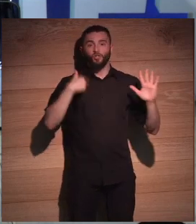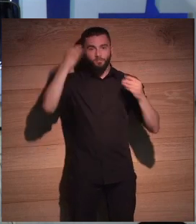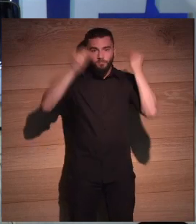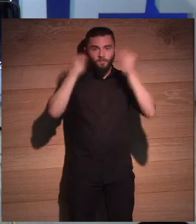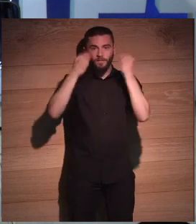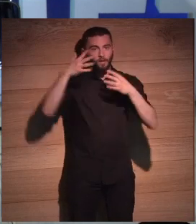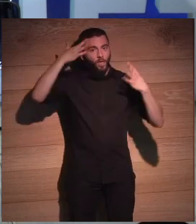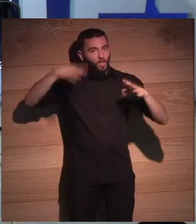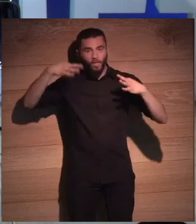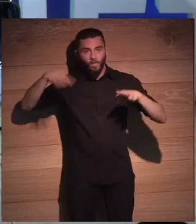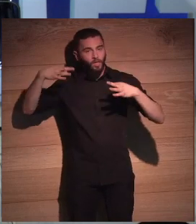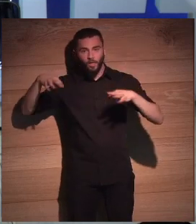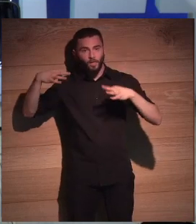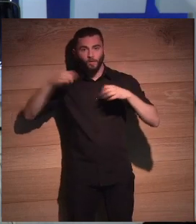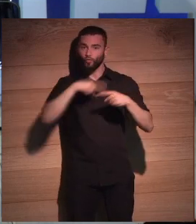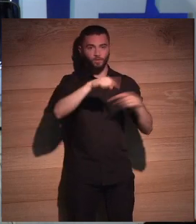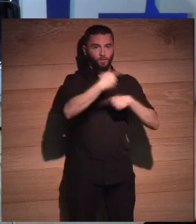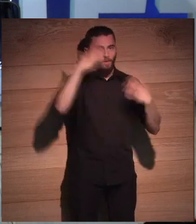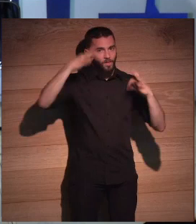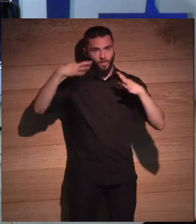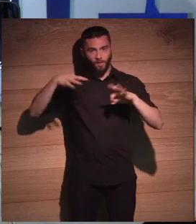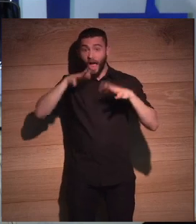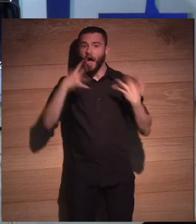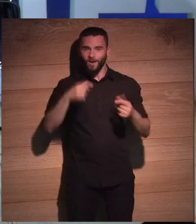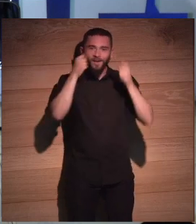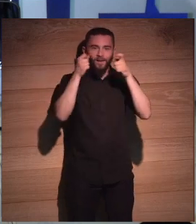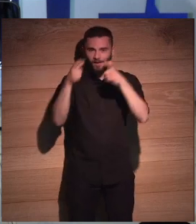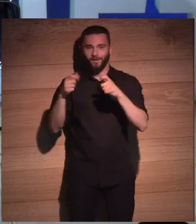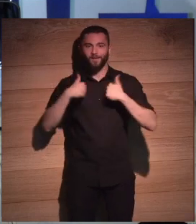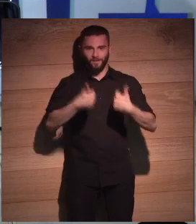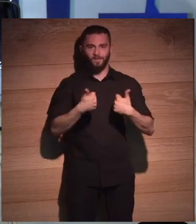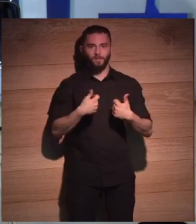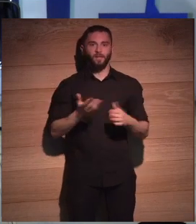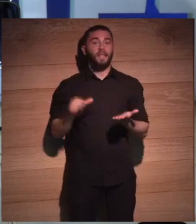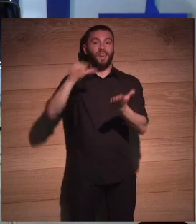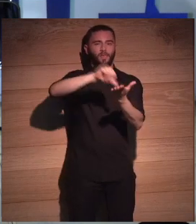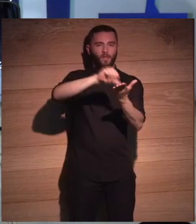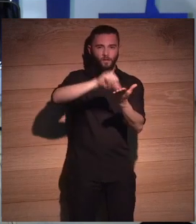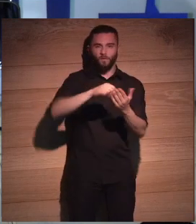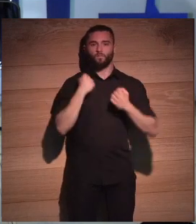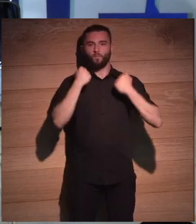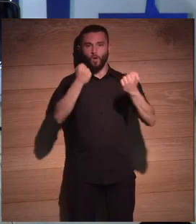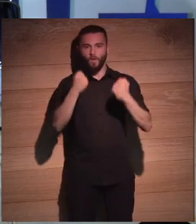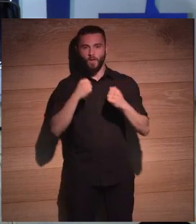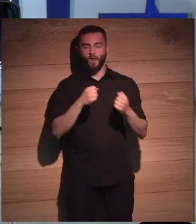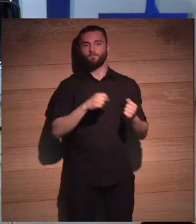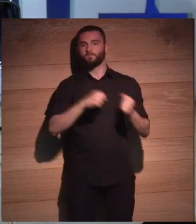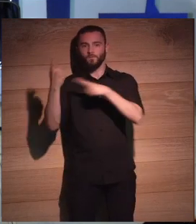que no fuimos conscientes de las consecuencias. Y estamos siéndolo ahora, ¿no?, de cómo se ha centralizado el poder que tienen, lo difícil que es